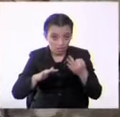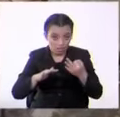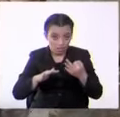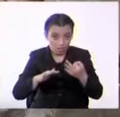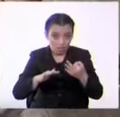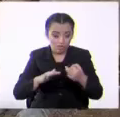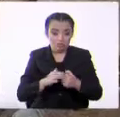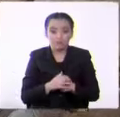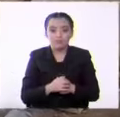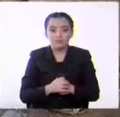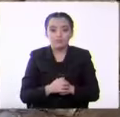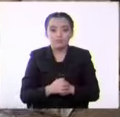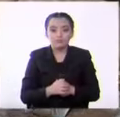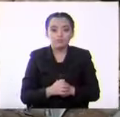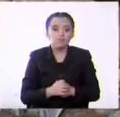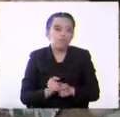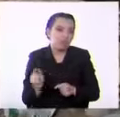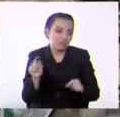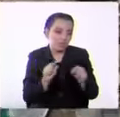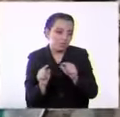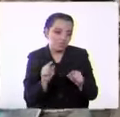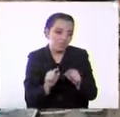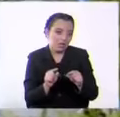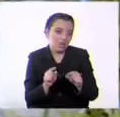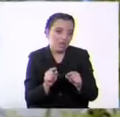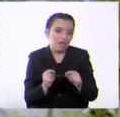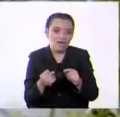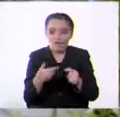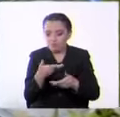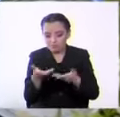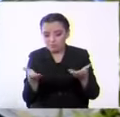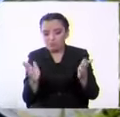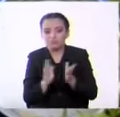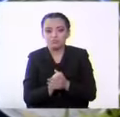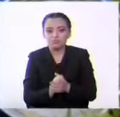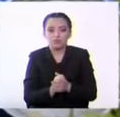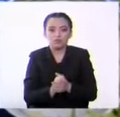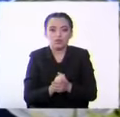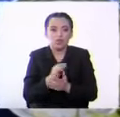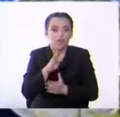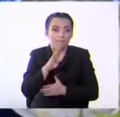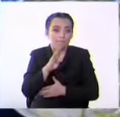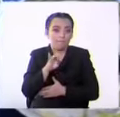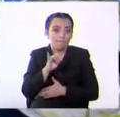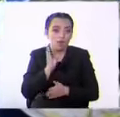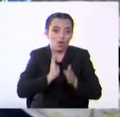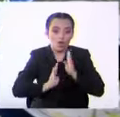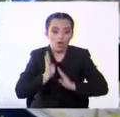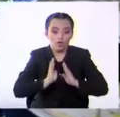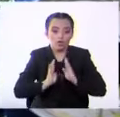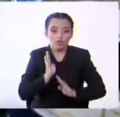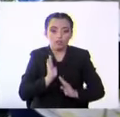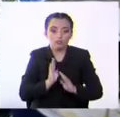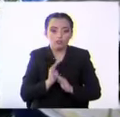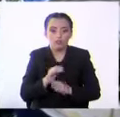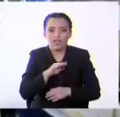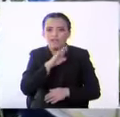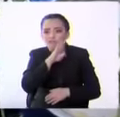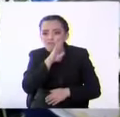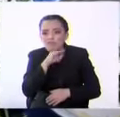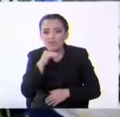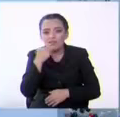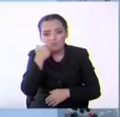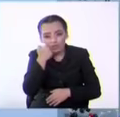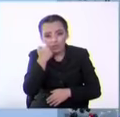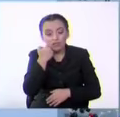ser física, química o incluso biológica, al introducir enfermedades patógenas. Eso seguramente te debe de